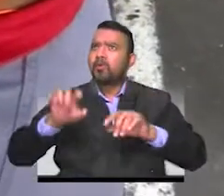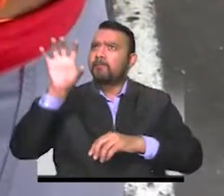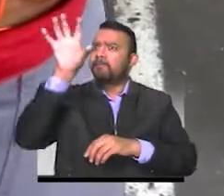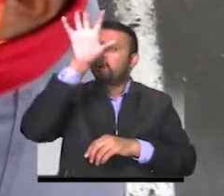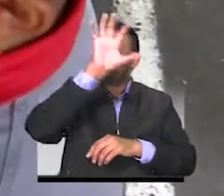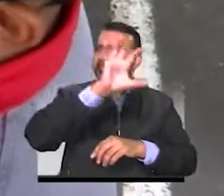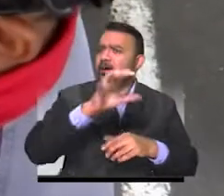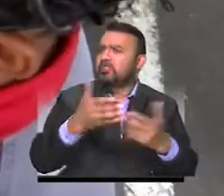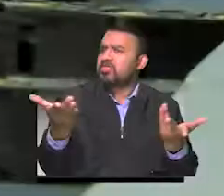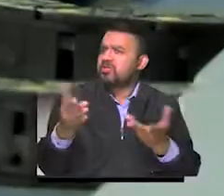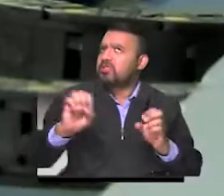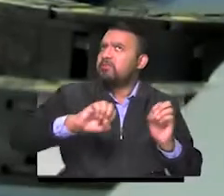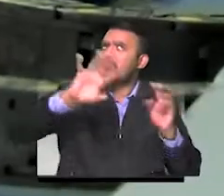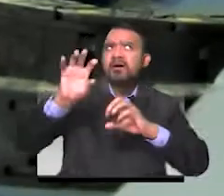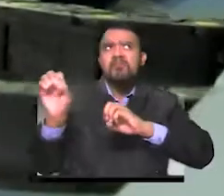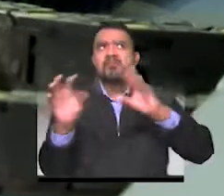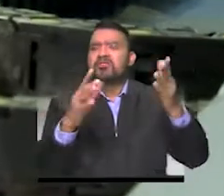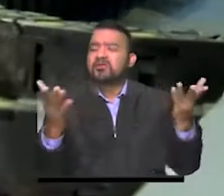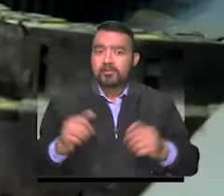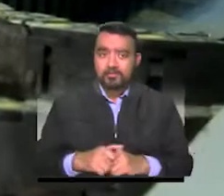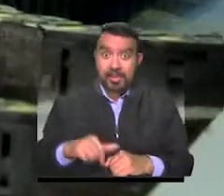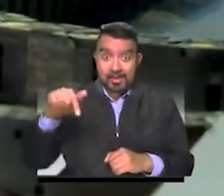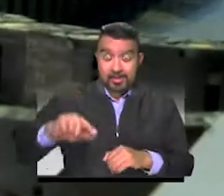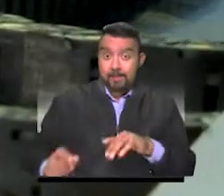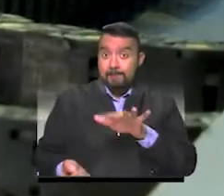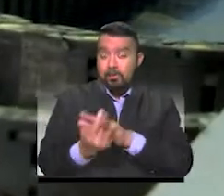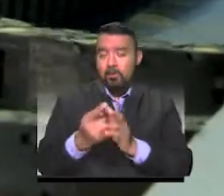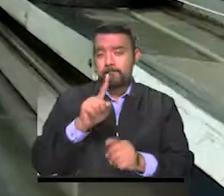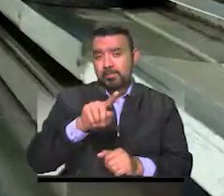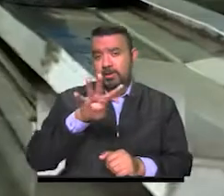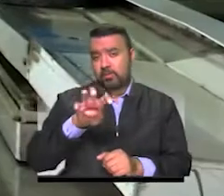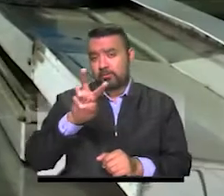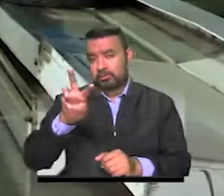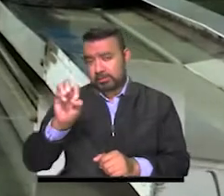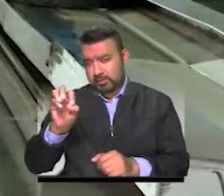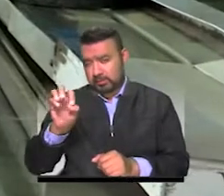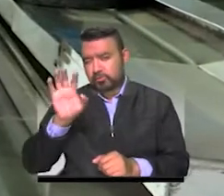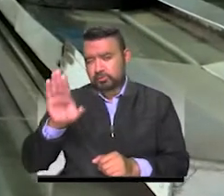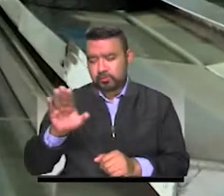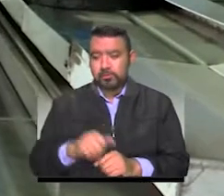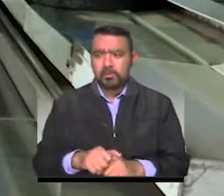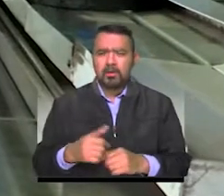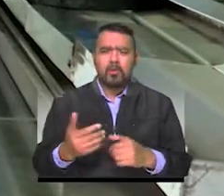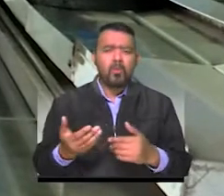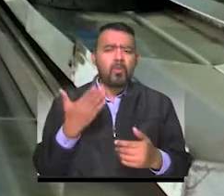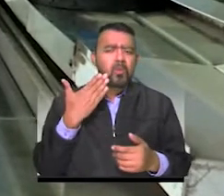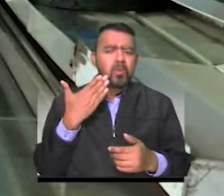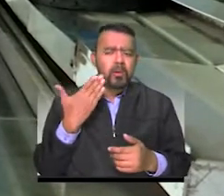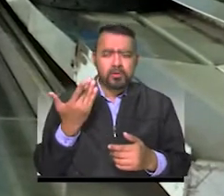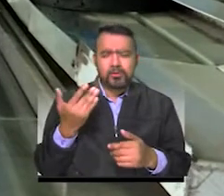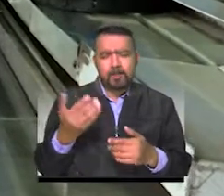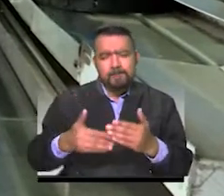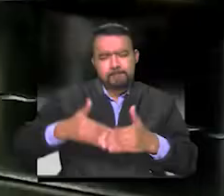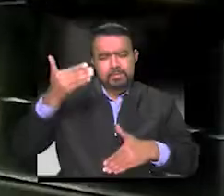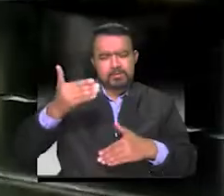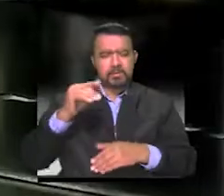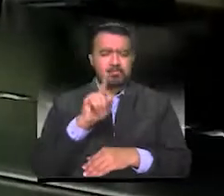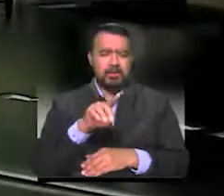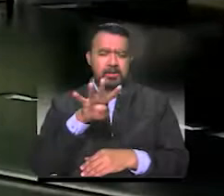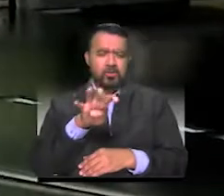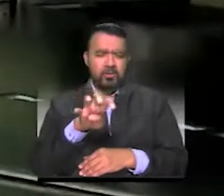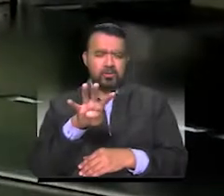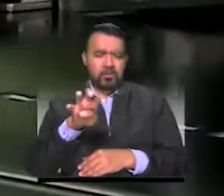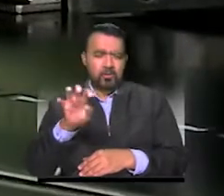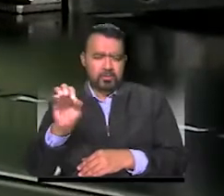y empezó a vender a nivel nacional más o menos en los 90, mediados de los 90. Sin embargo, con la crisis del